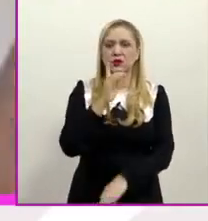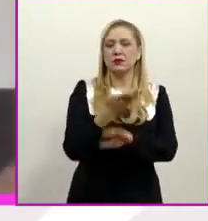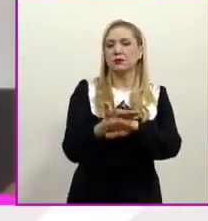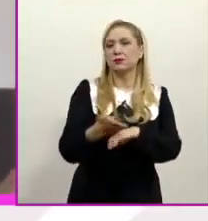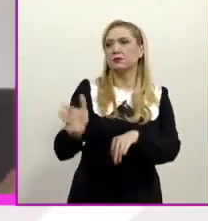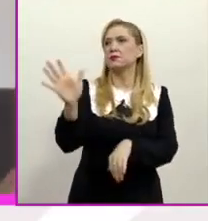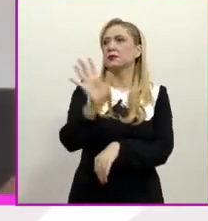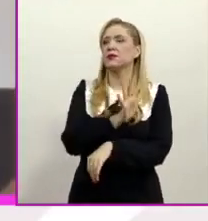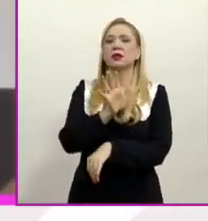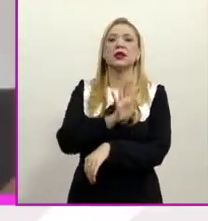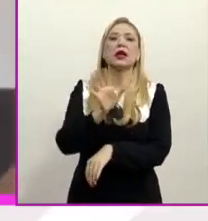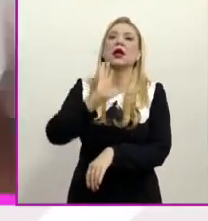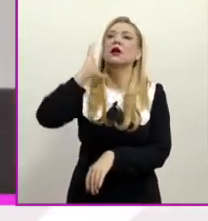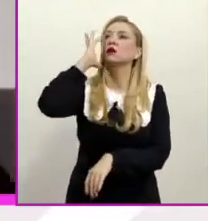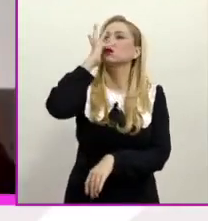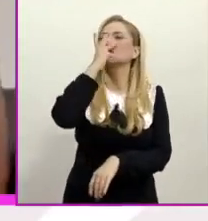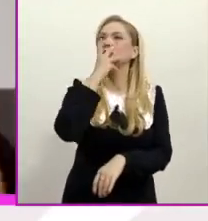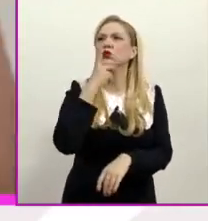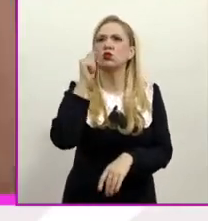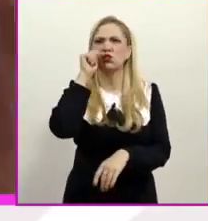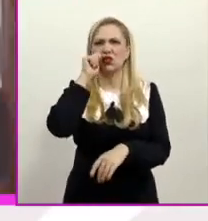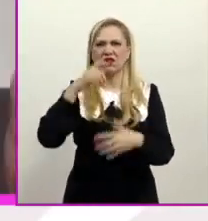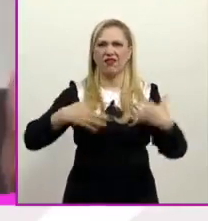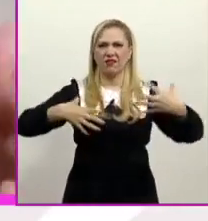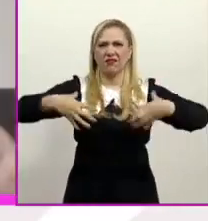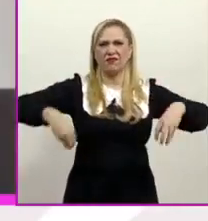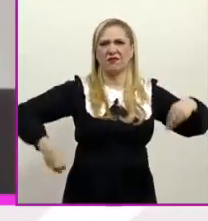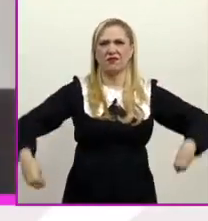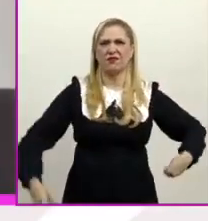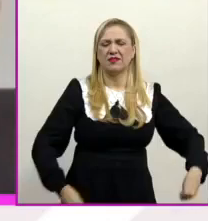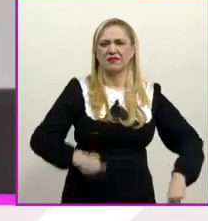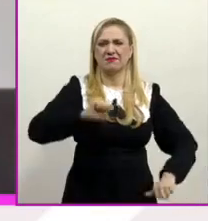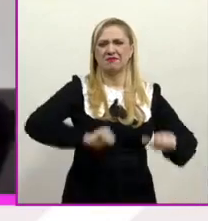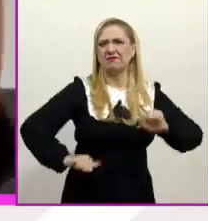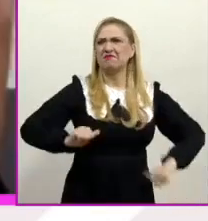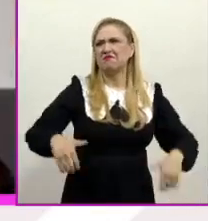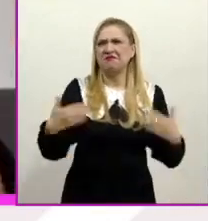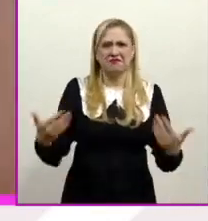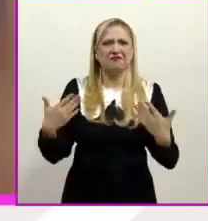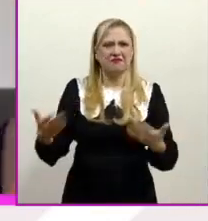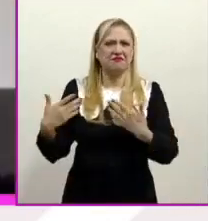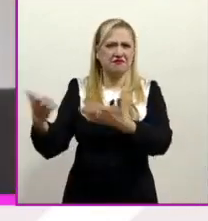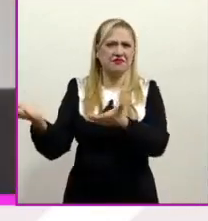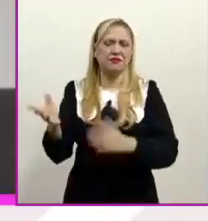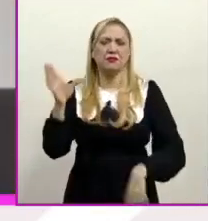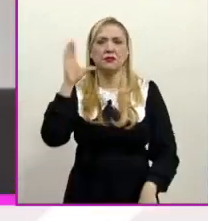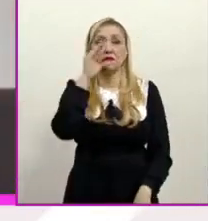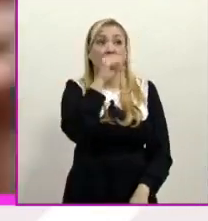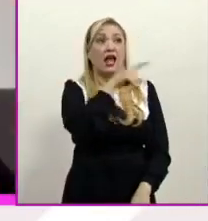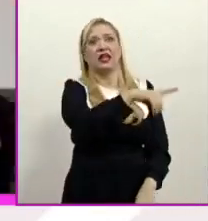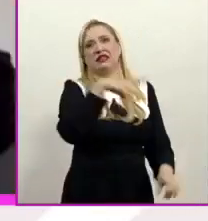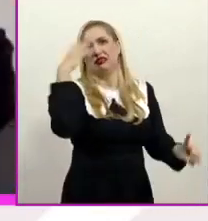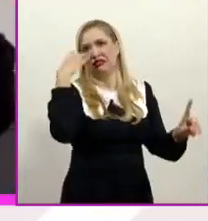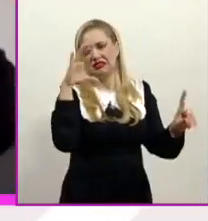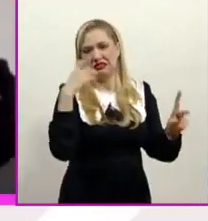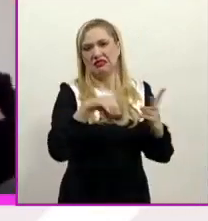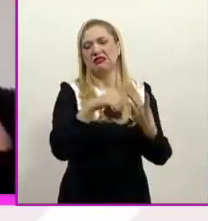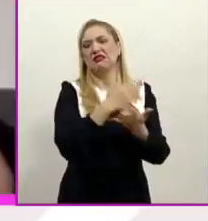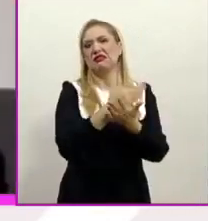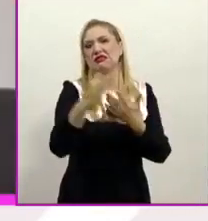una mujer prieta se sexualizan muchísimo más, ¿no? En una mujer negra se sexualiza muchísimo más,